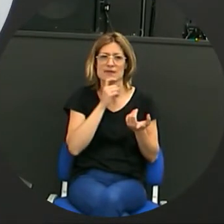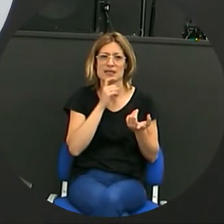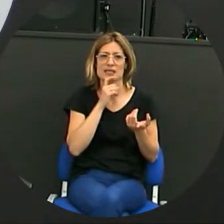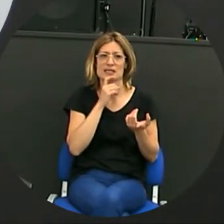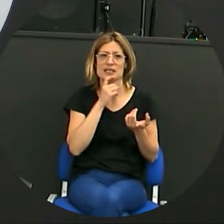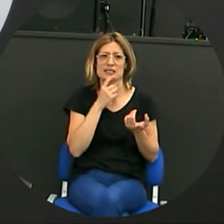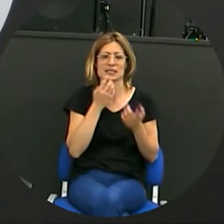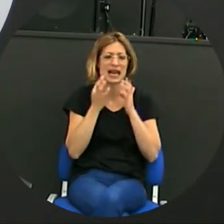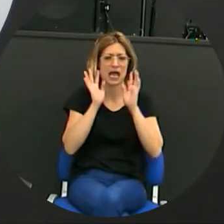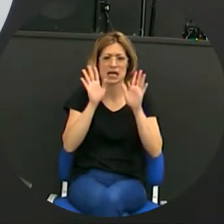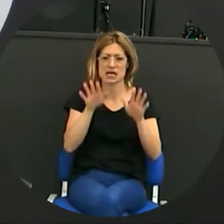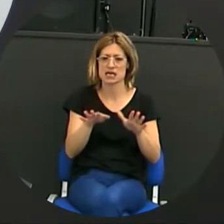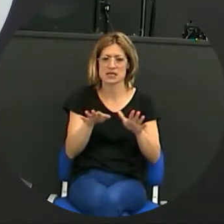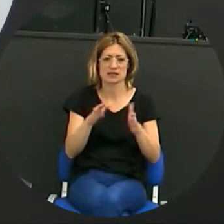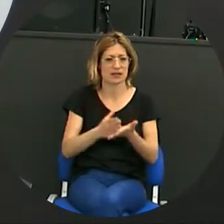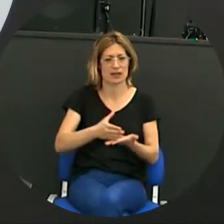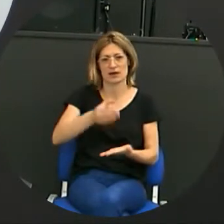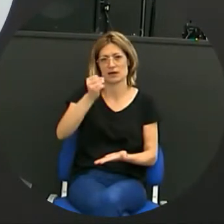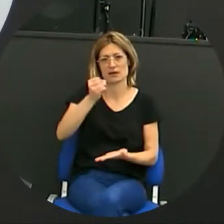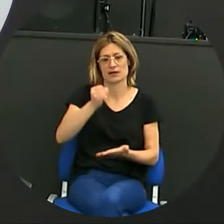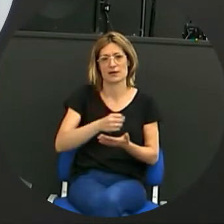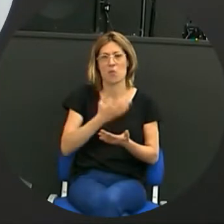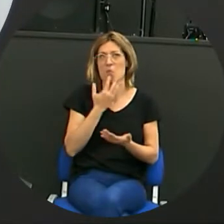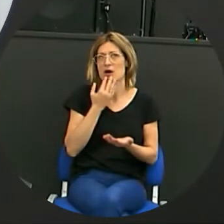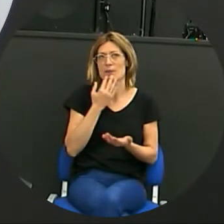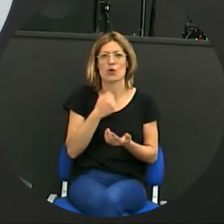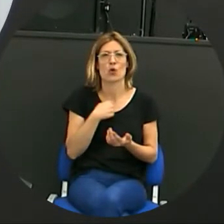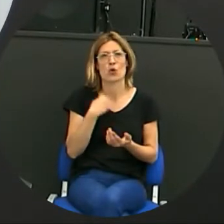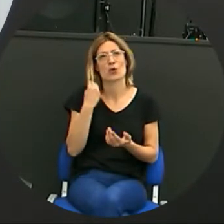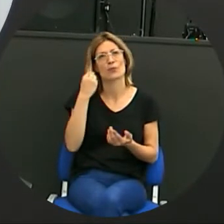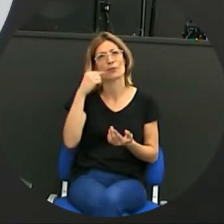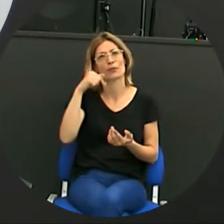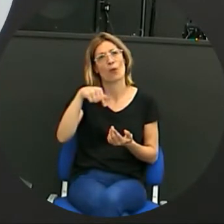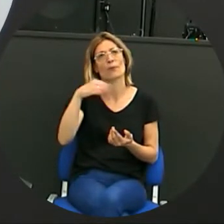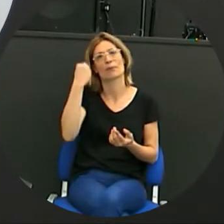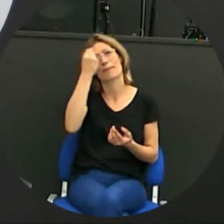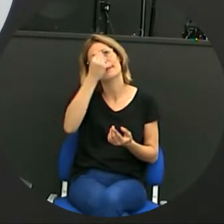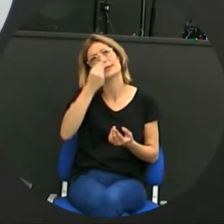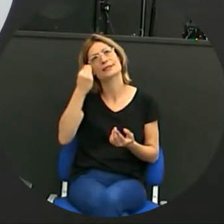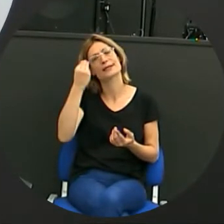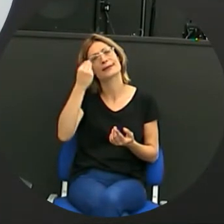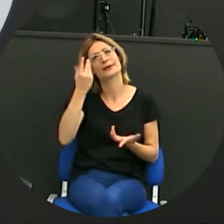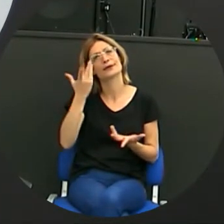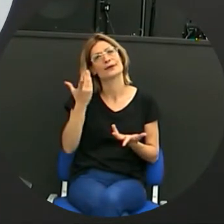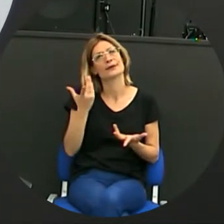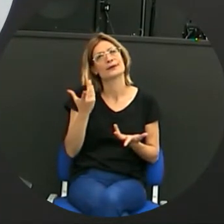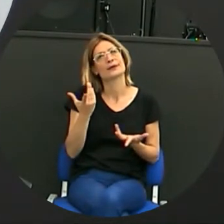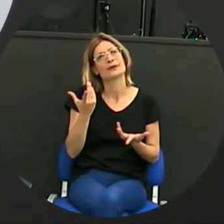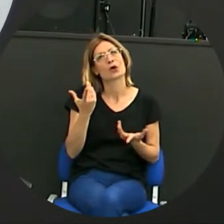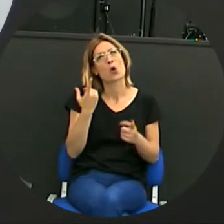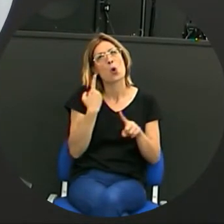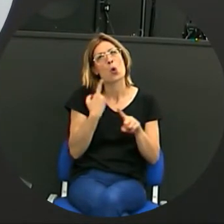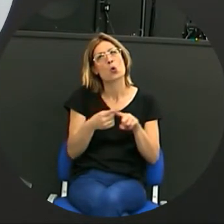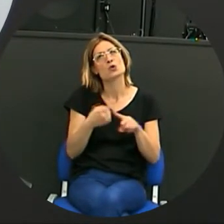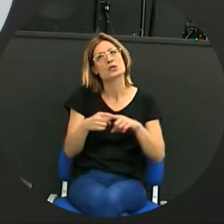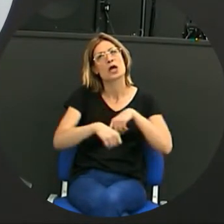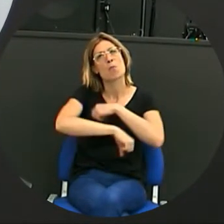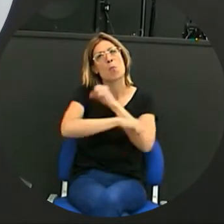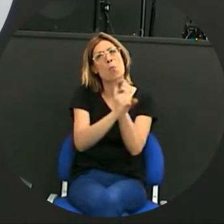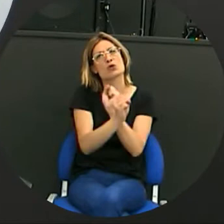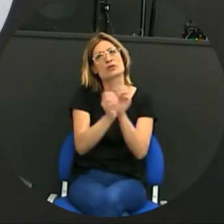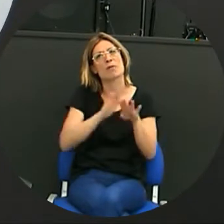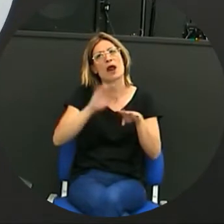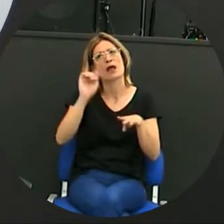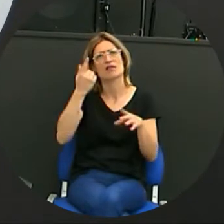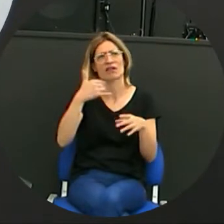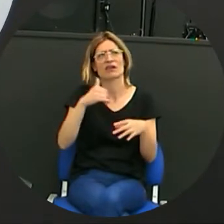bendecida. Yo hoy estaba pensando, ¿habrá algo que es imposible para Dios?